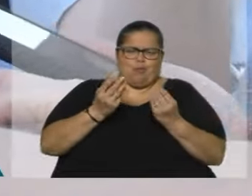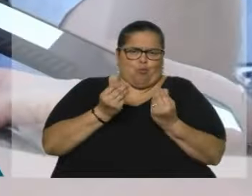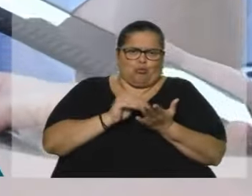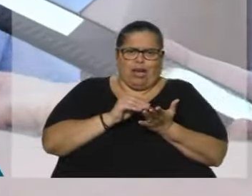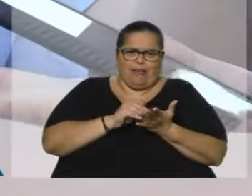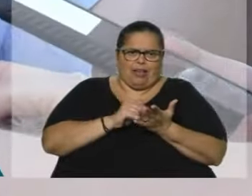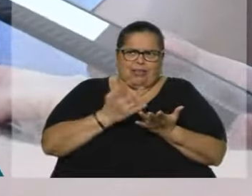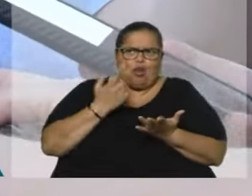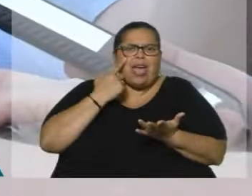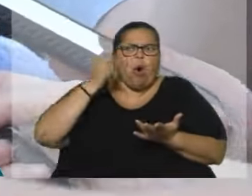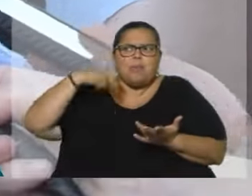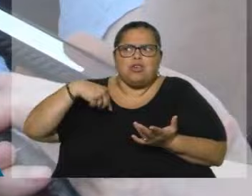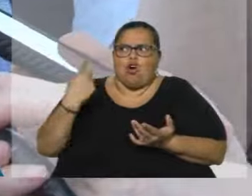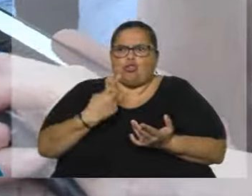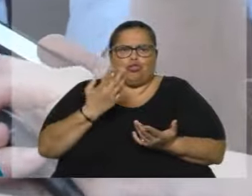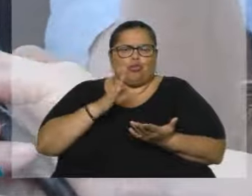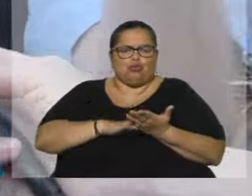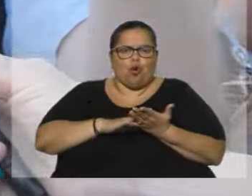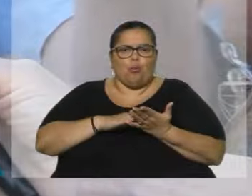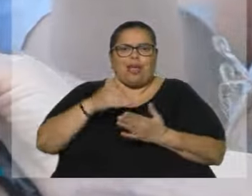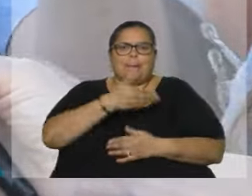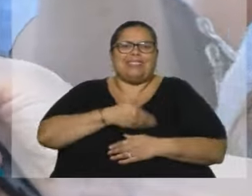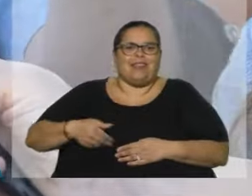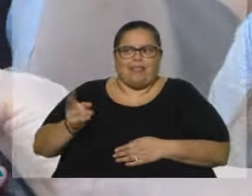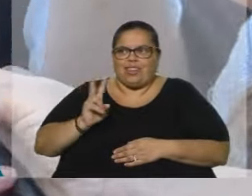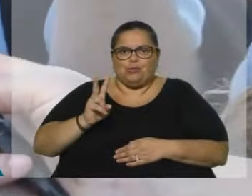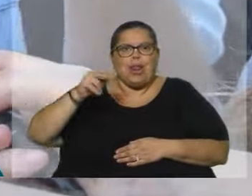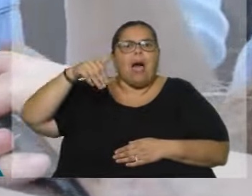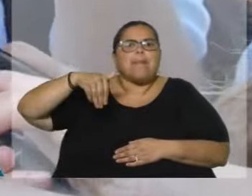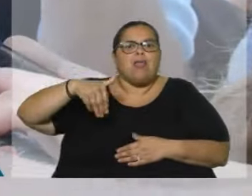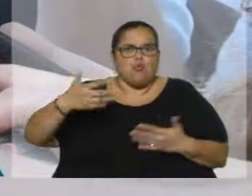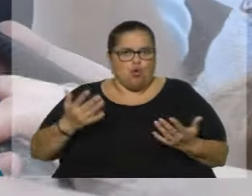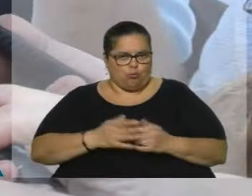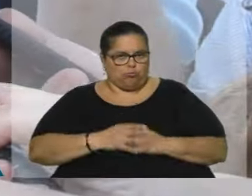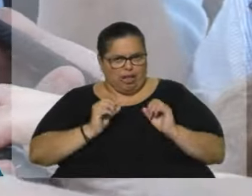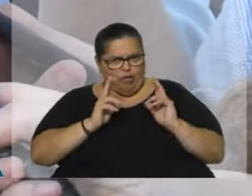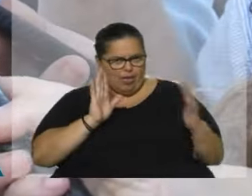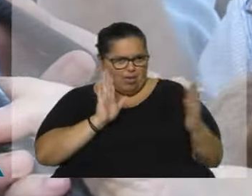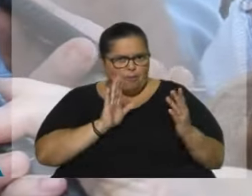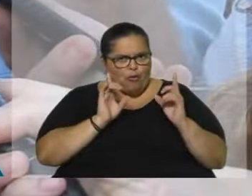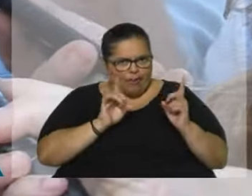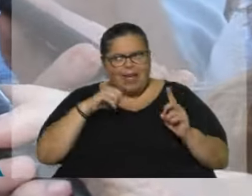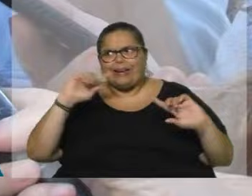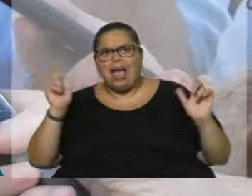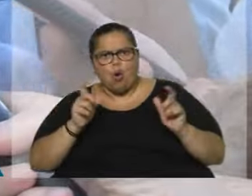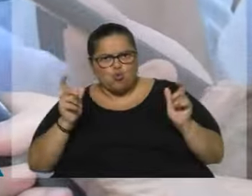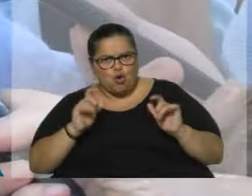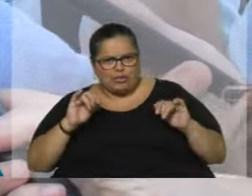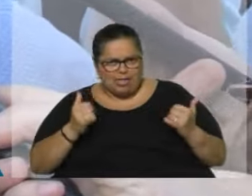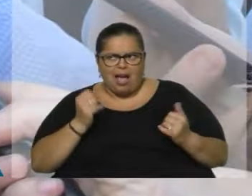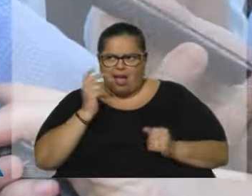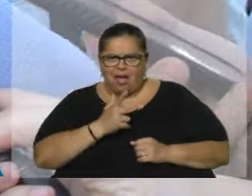en la oposición, lo dijimos el día que nos tocó asumir y se lo dijimos al propio Maduro en las reuniones que hemos